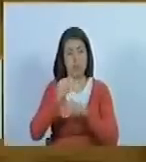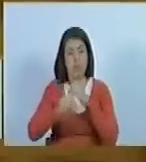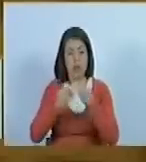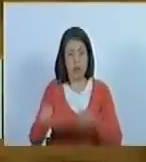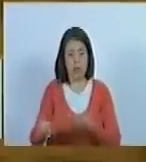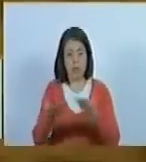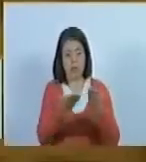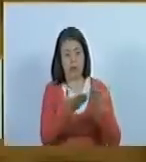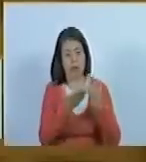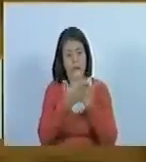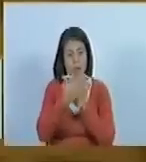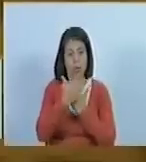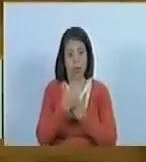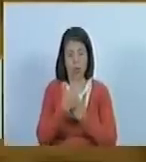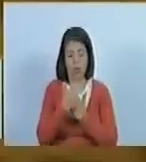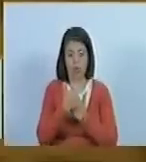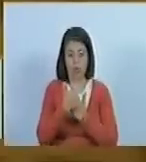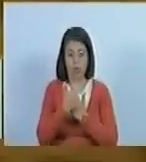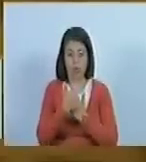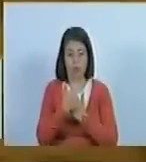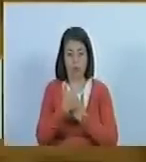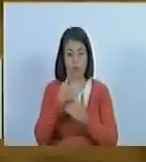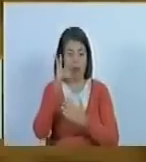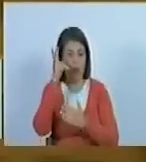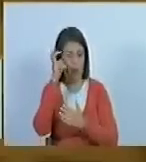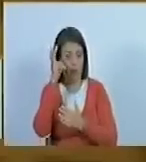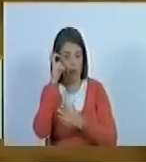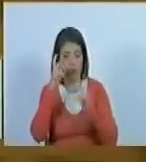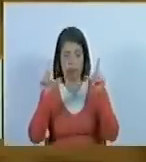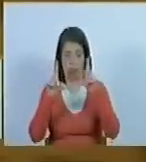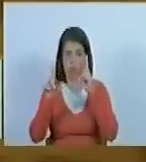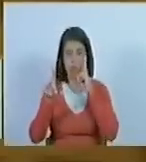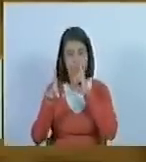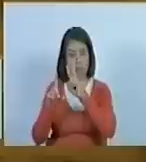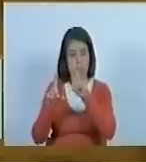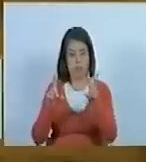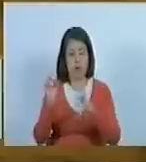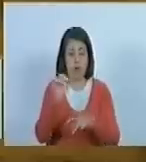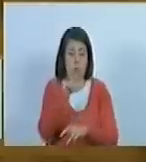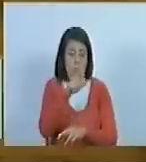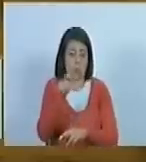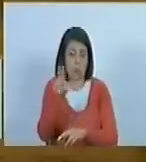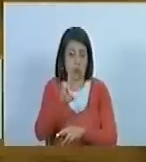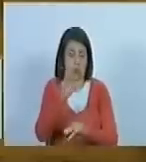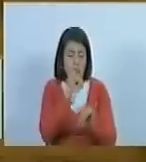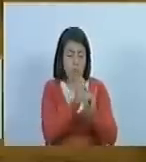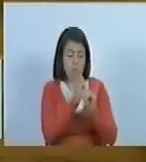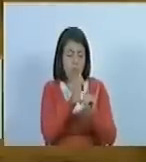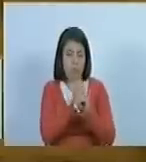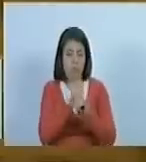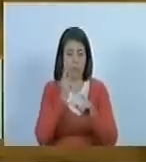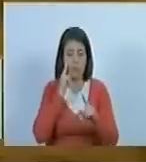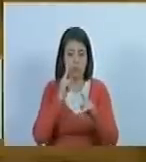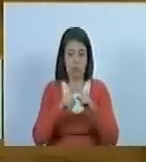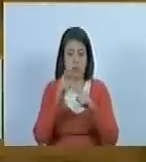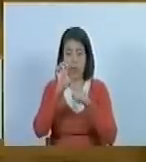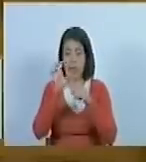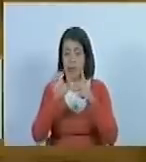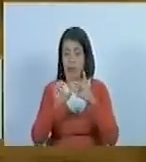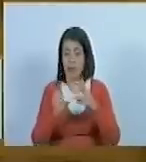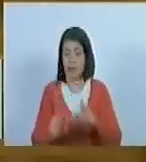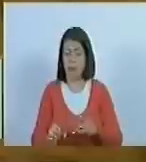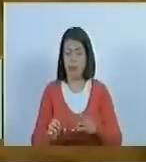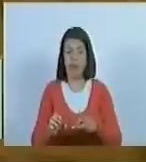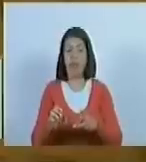proporcionar u ocultar al oyente, al televidente, al espectador o al usuario de las redes sociales determinados elementos